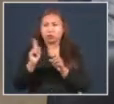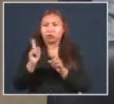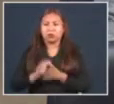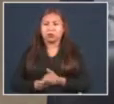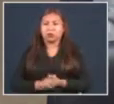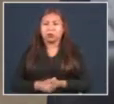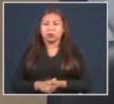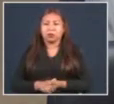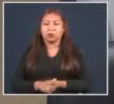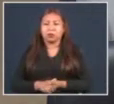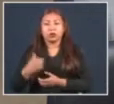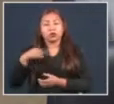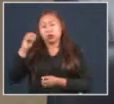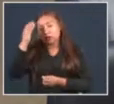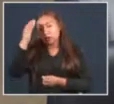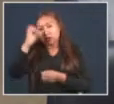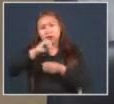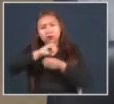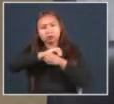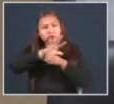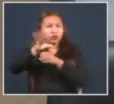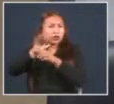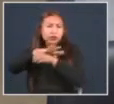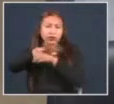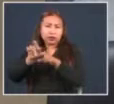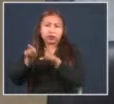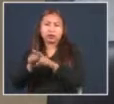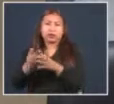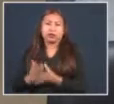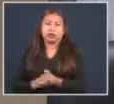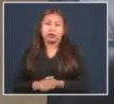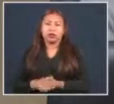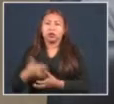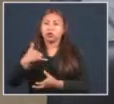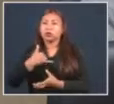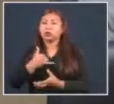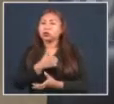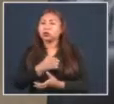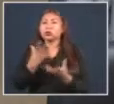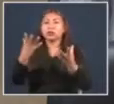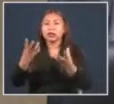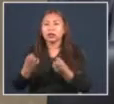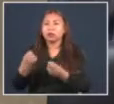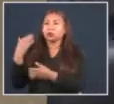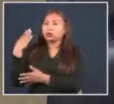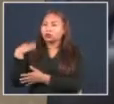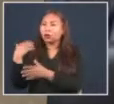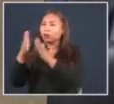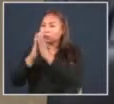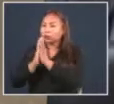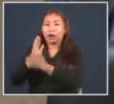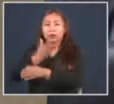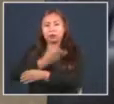nada de pandemia, era una reunión, sí, que queríamos hacer un llamado al presidente de la República, que